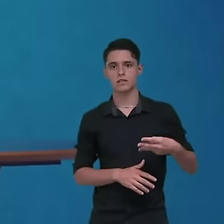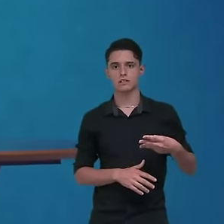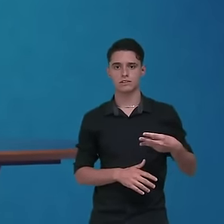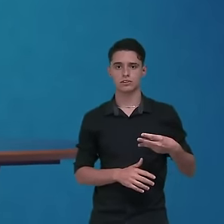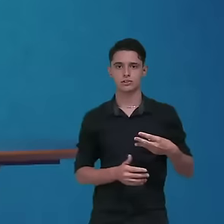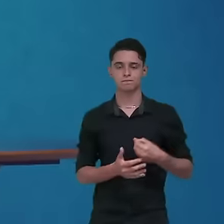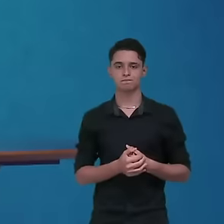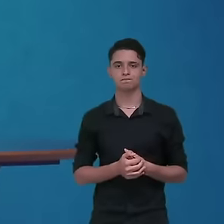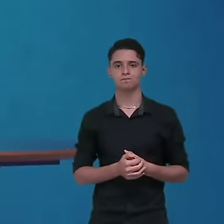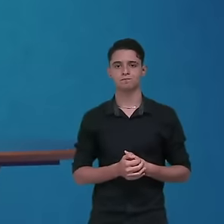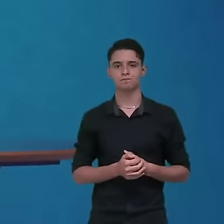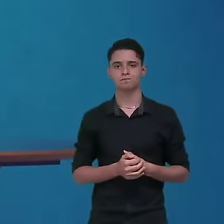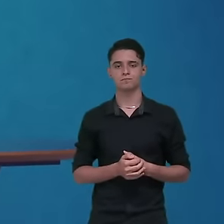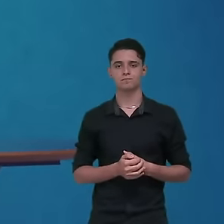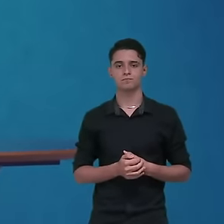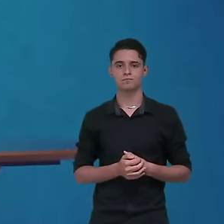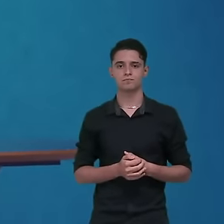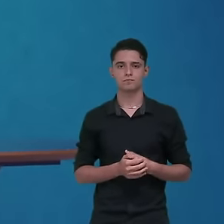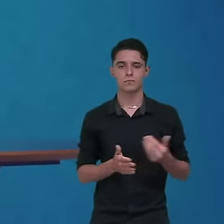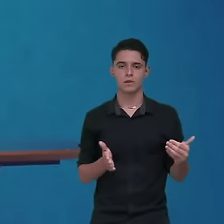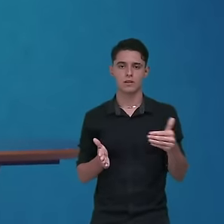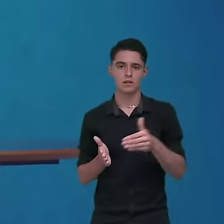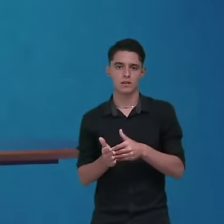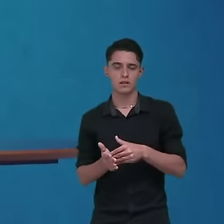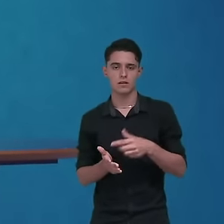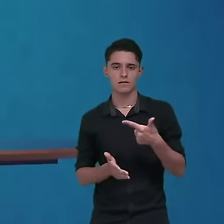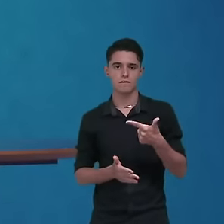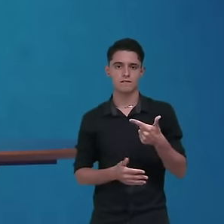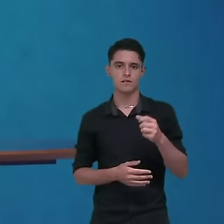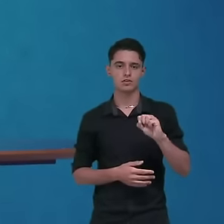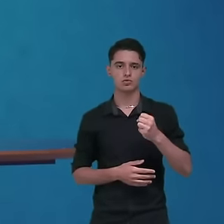hasta 28.